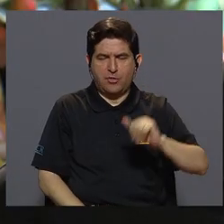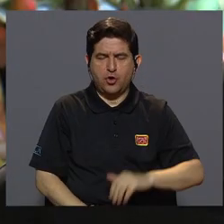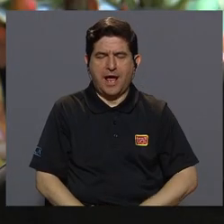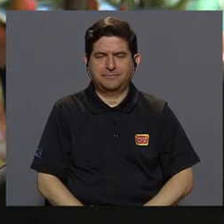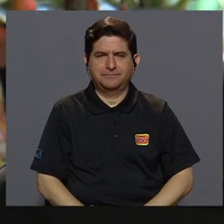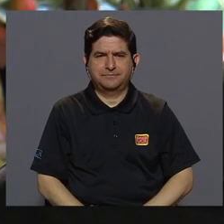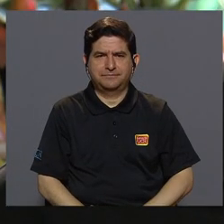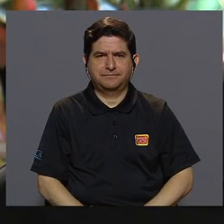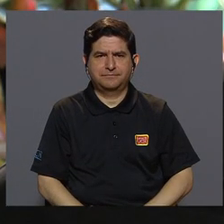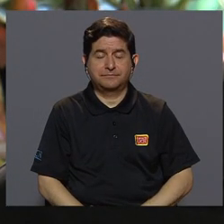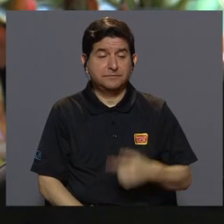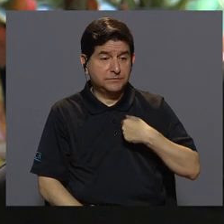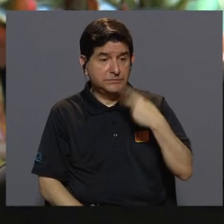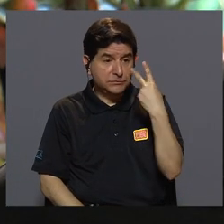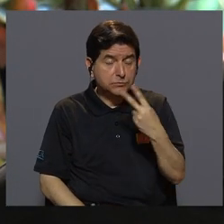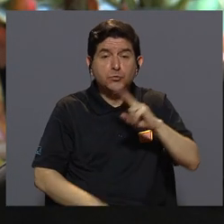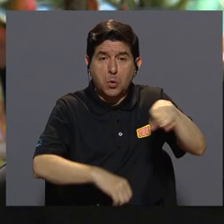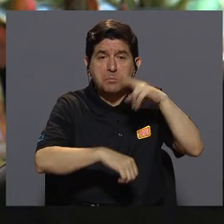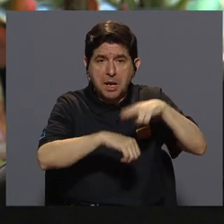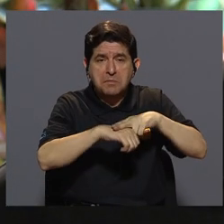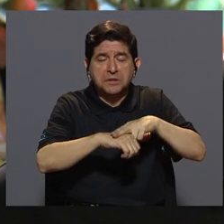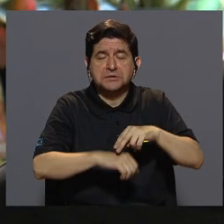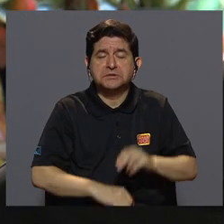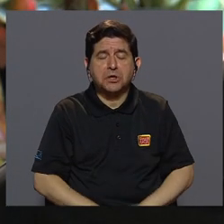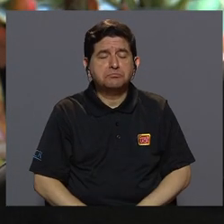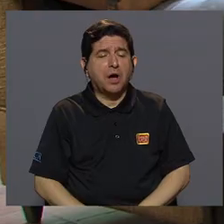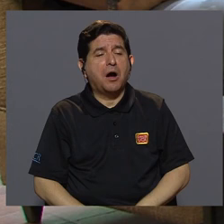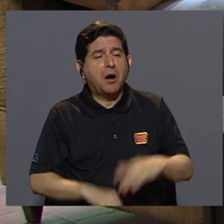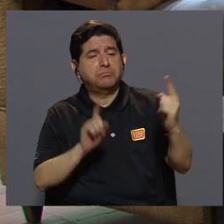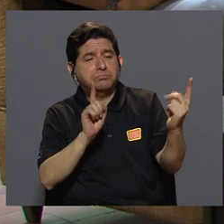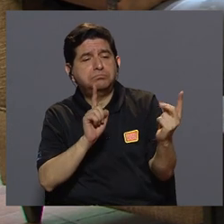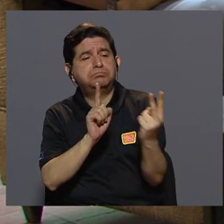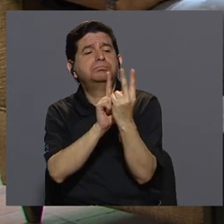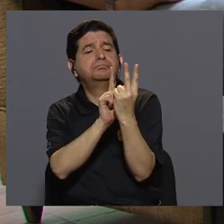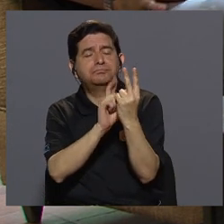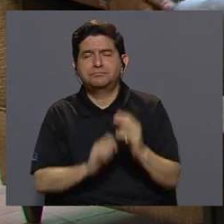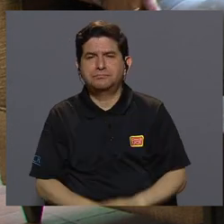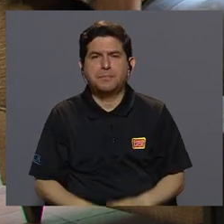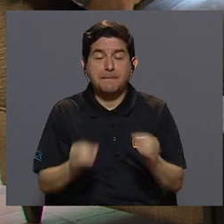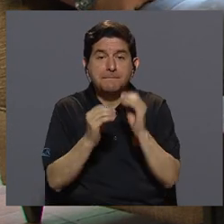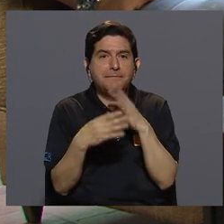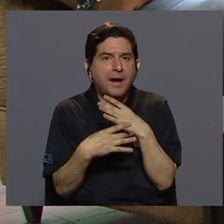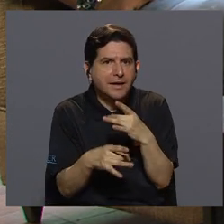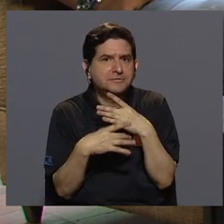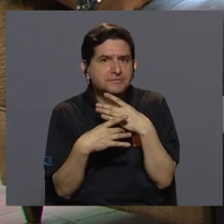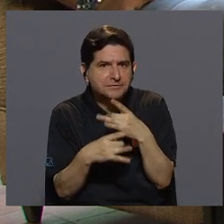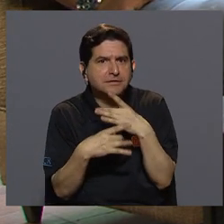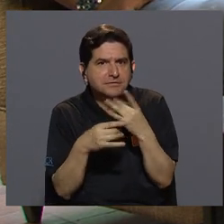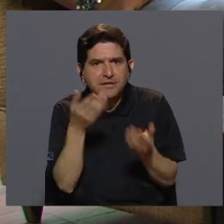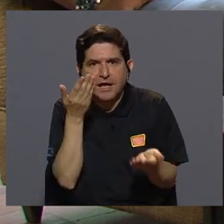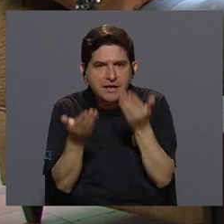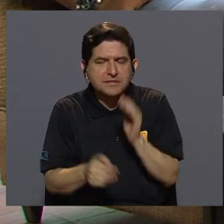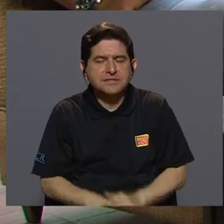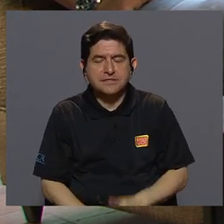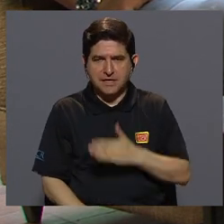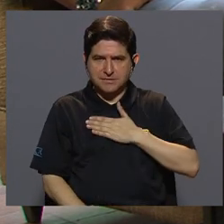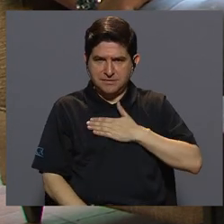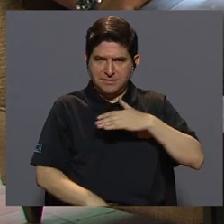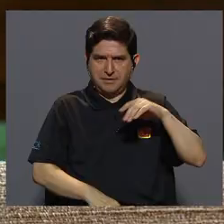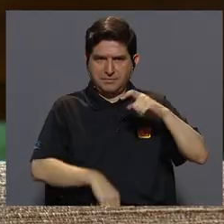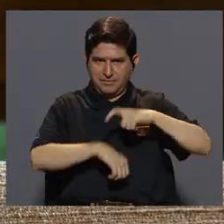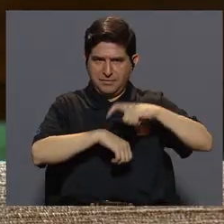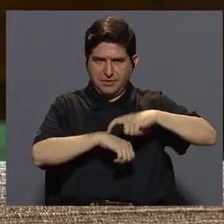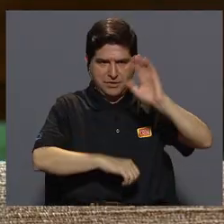entonces, los veía muy a menudo. Y lo más interesante de esa